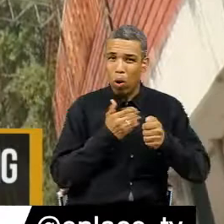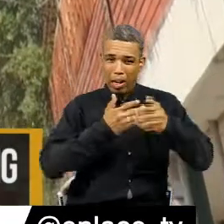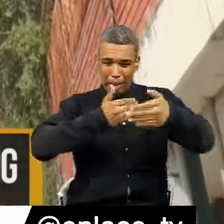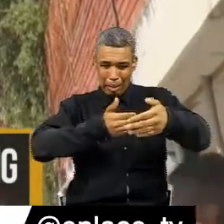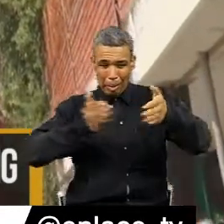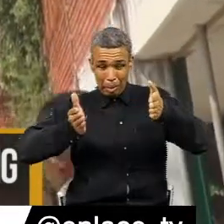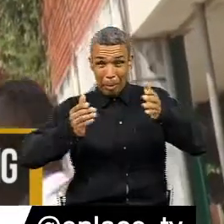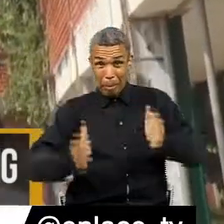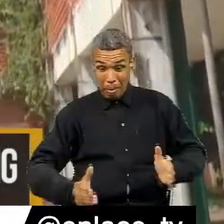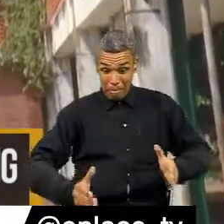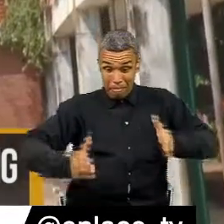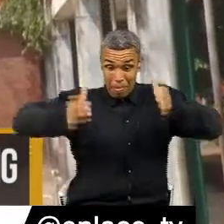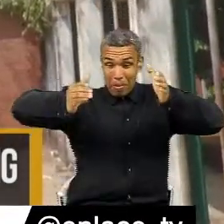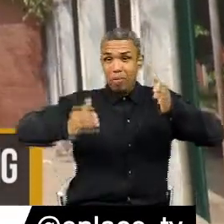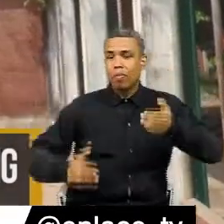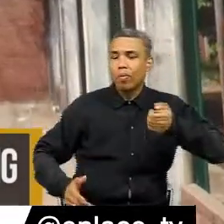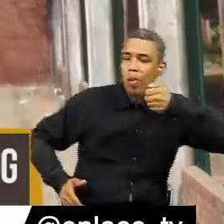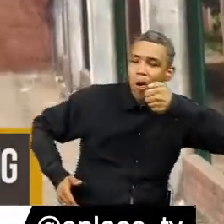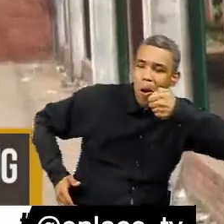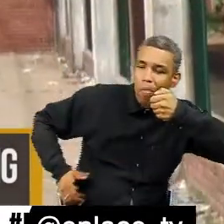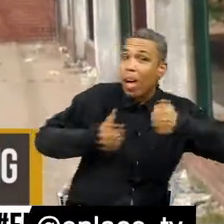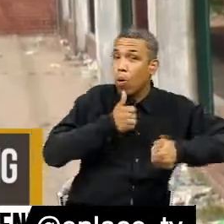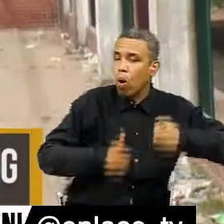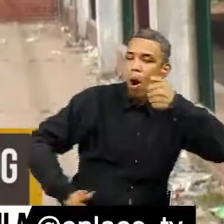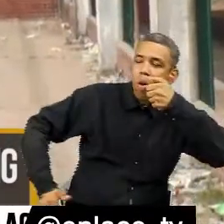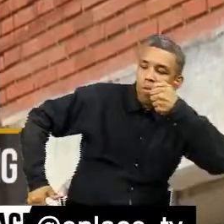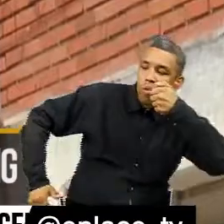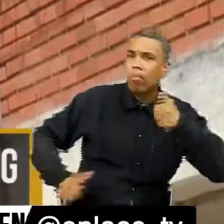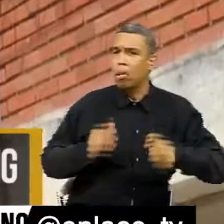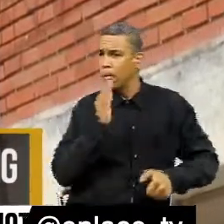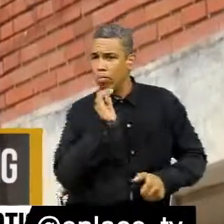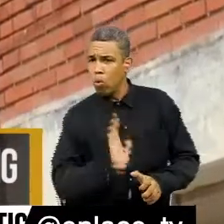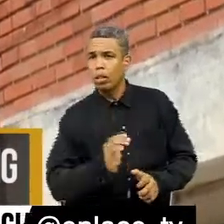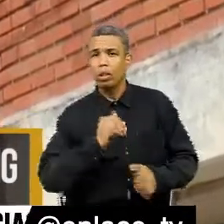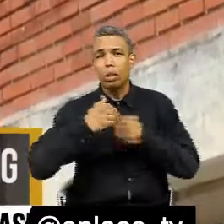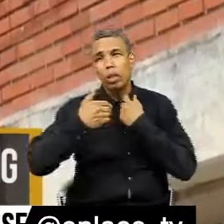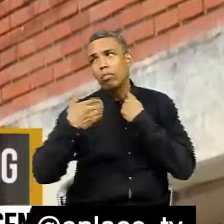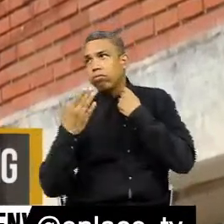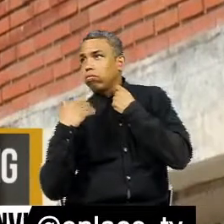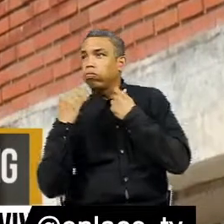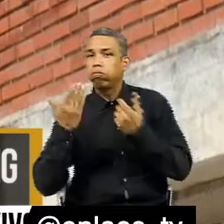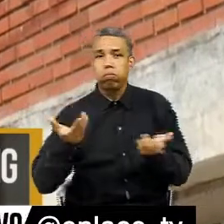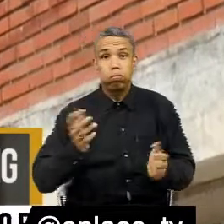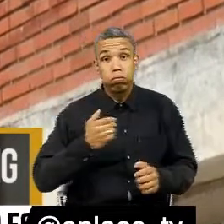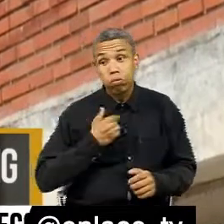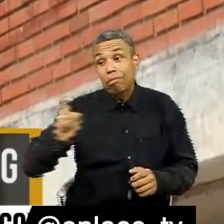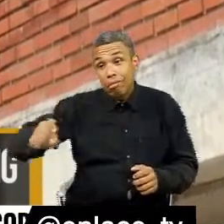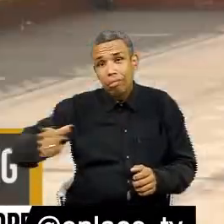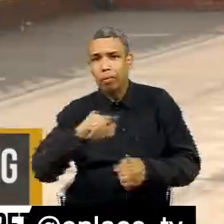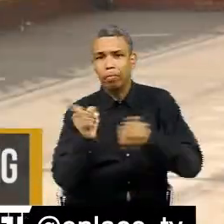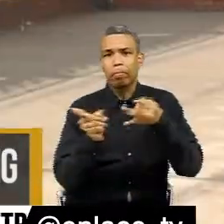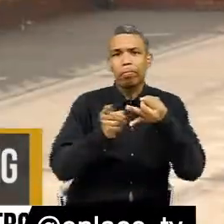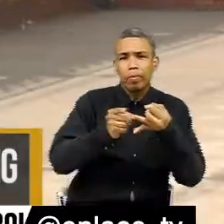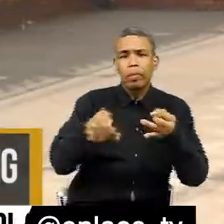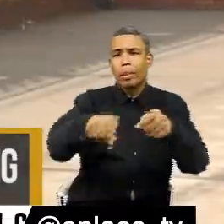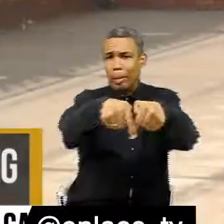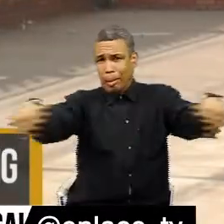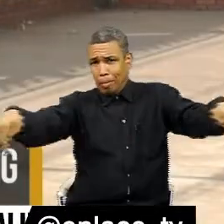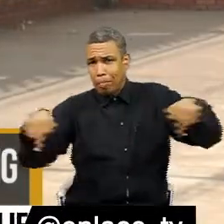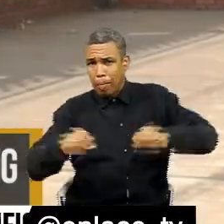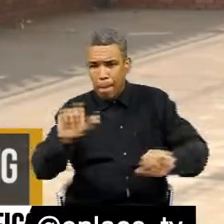no cuentan con el agua potable consumible. Además de eso, el uso de los laboratorios, la institución cuenta con unos laboratorios que en